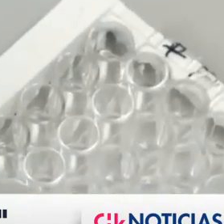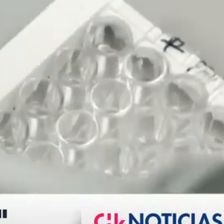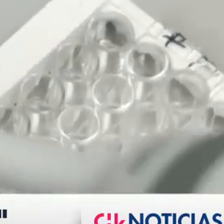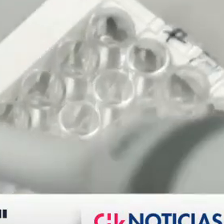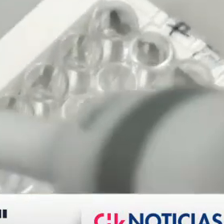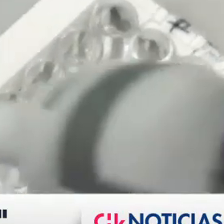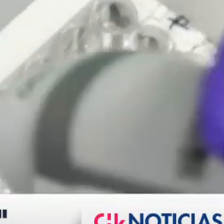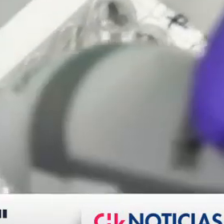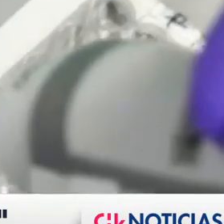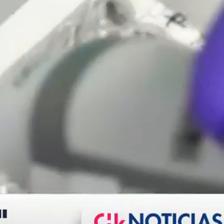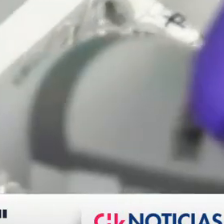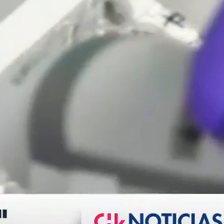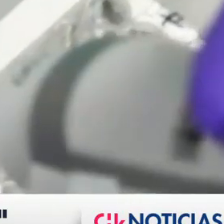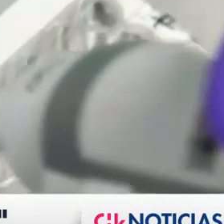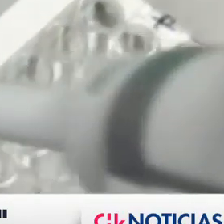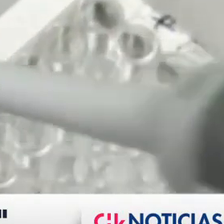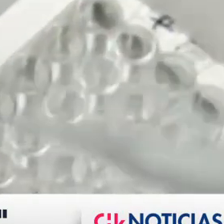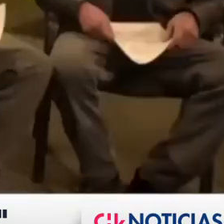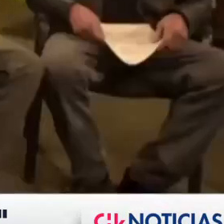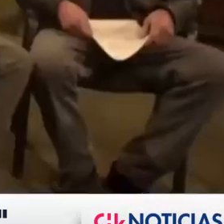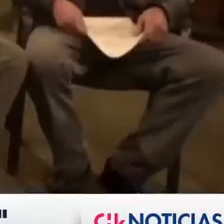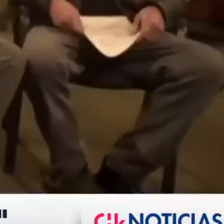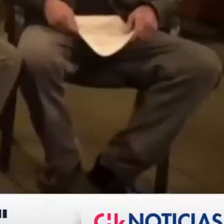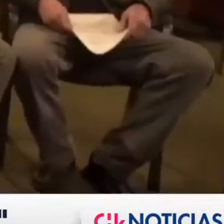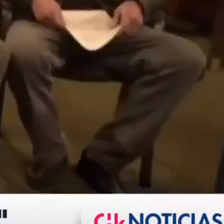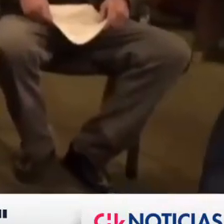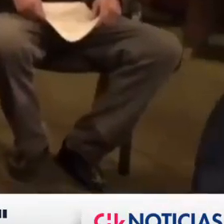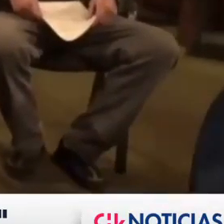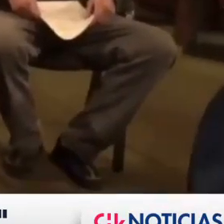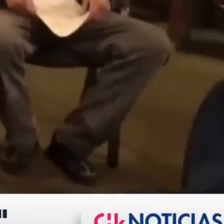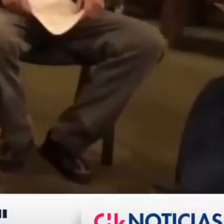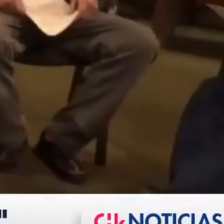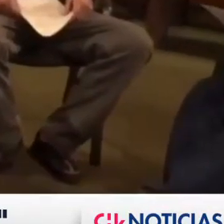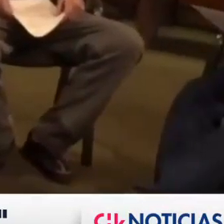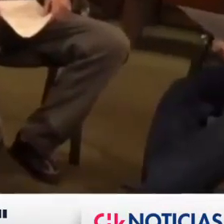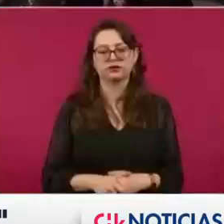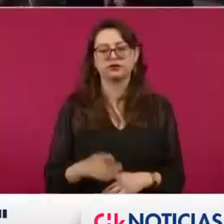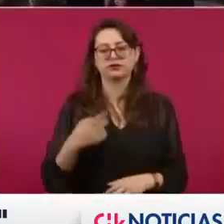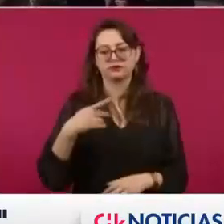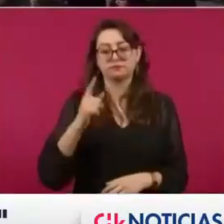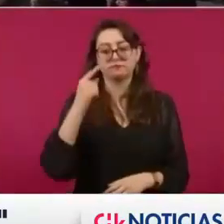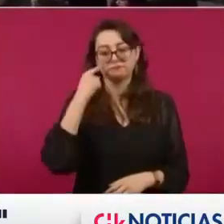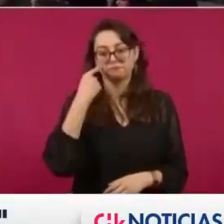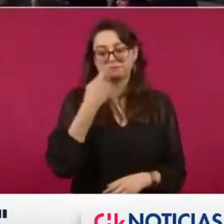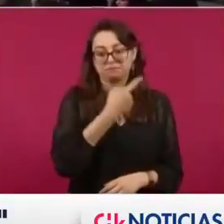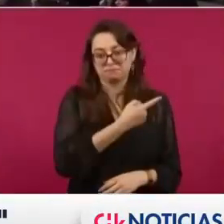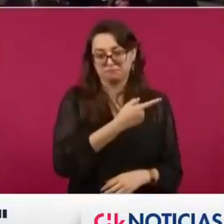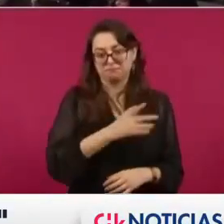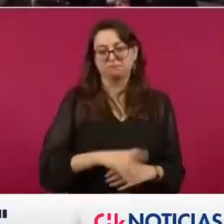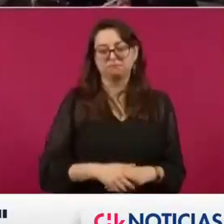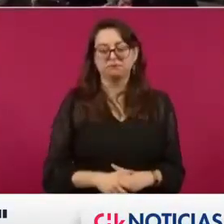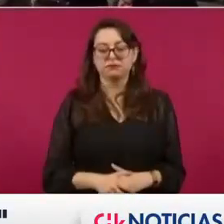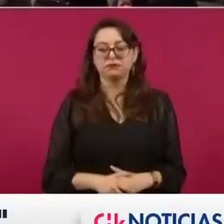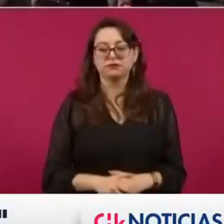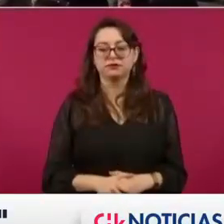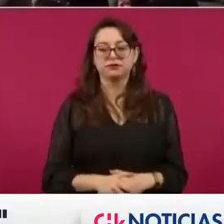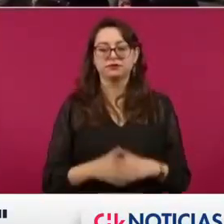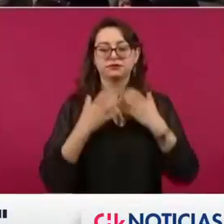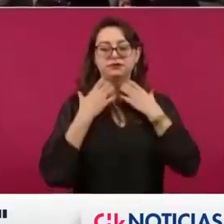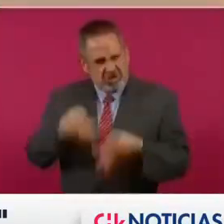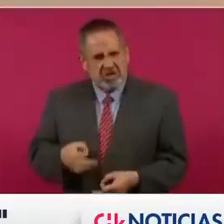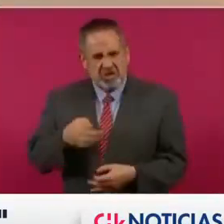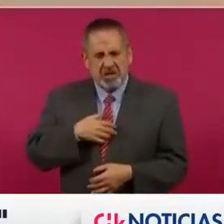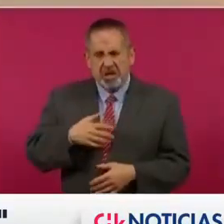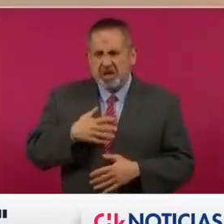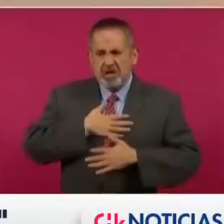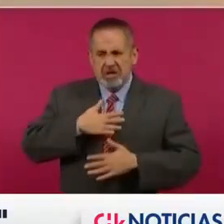toda la población de Estados Unidos parlamentarios de ese país indican a México como uno de los responsables del ingreso de